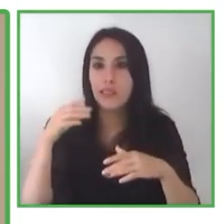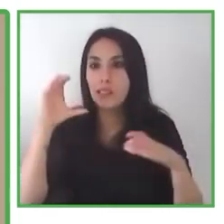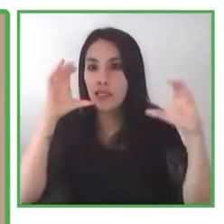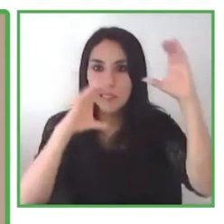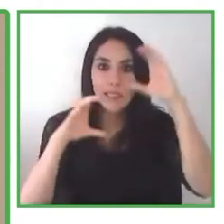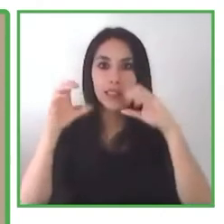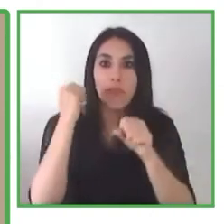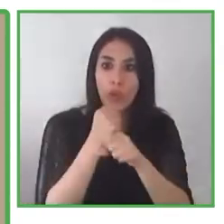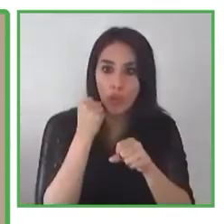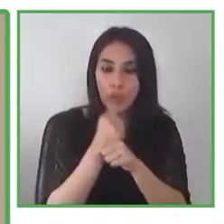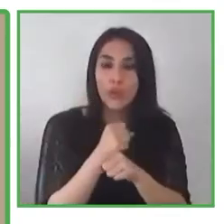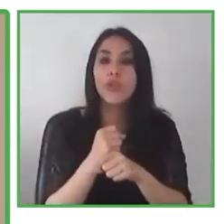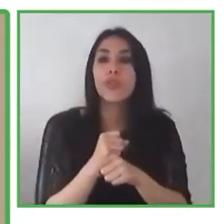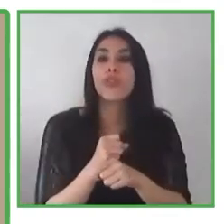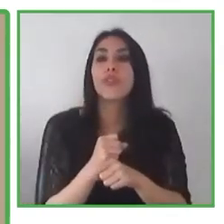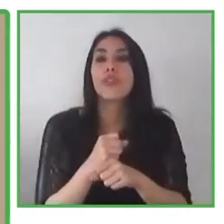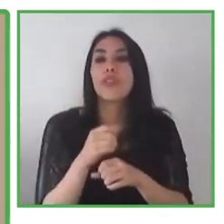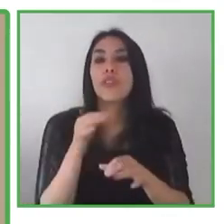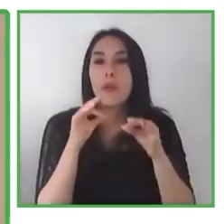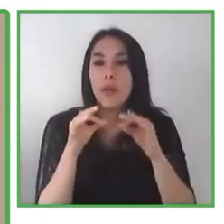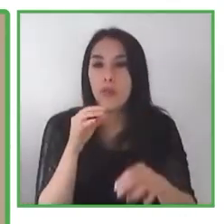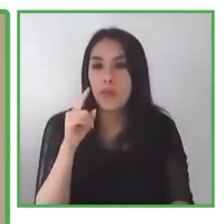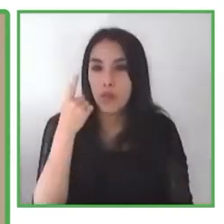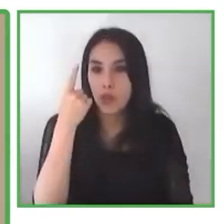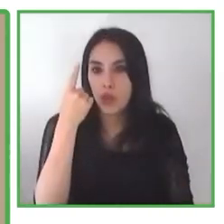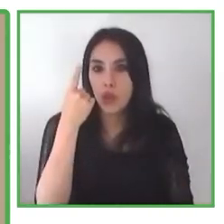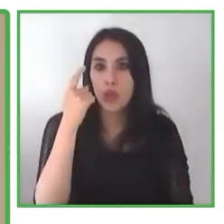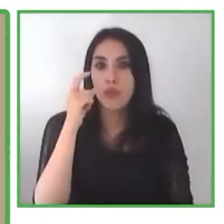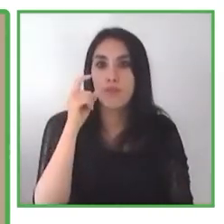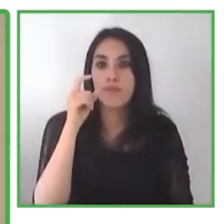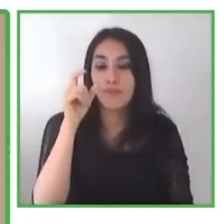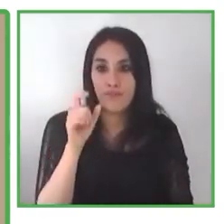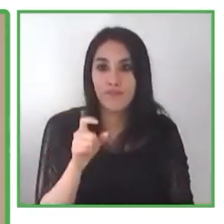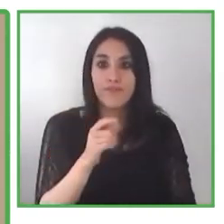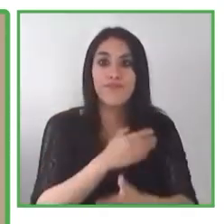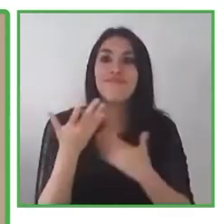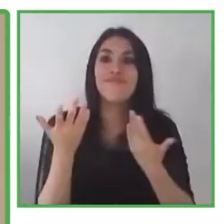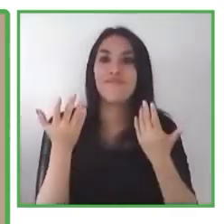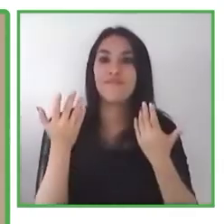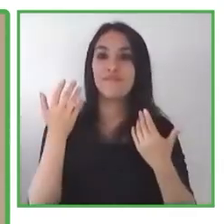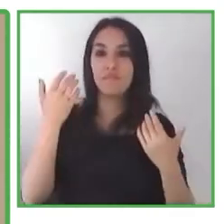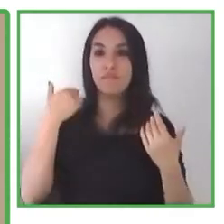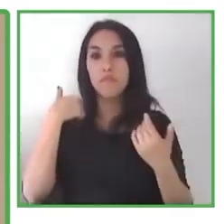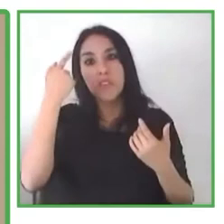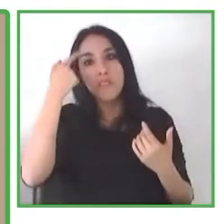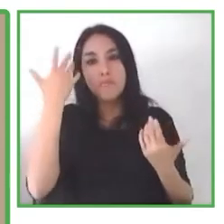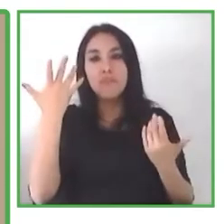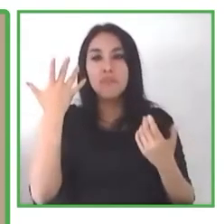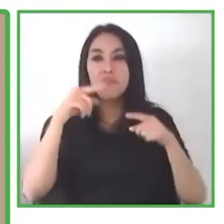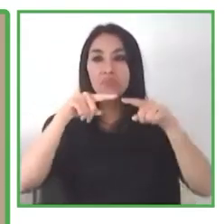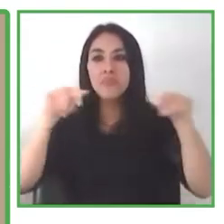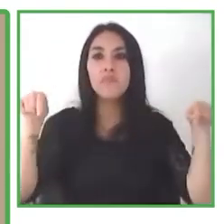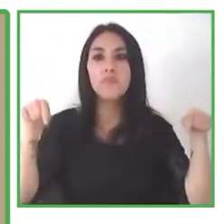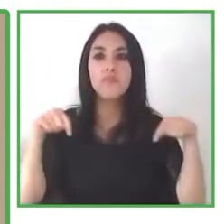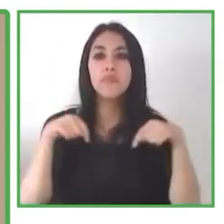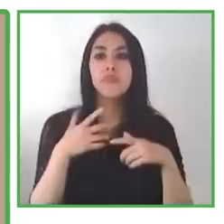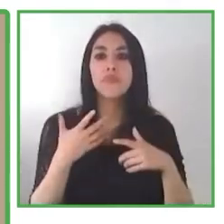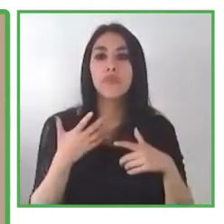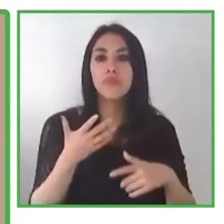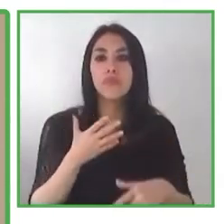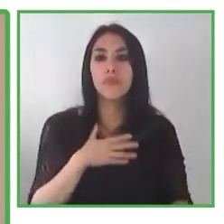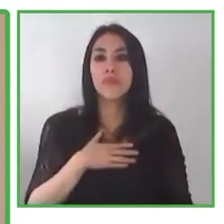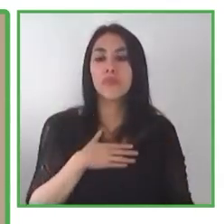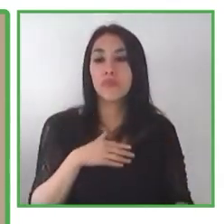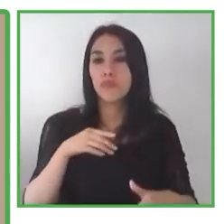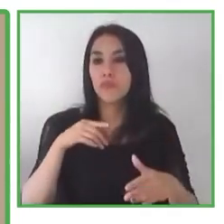acceder a estos empleos. Y se ha sugerido que un tercio de las personas con discapacidad consideran su lugar de trabajo un